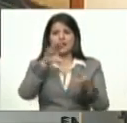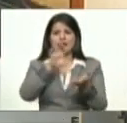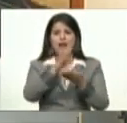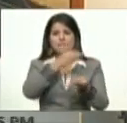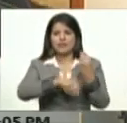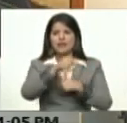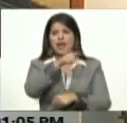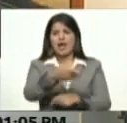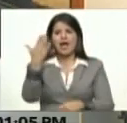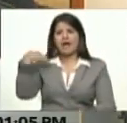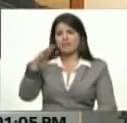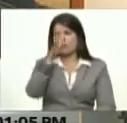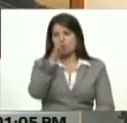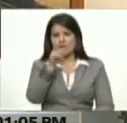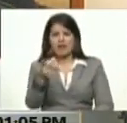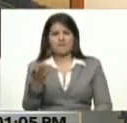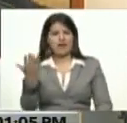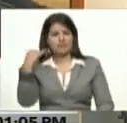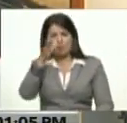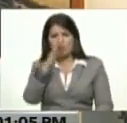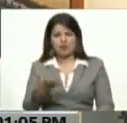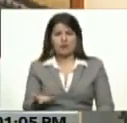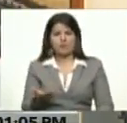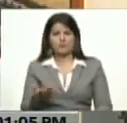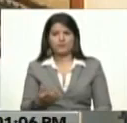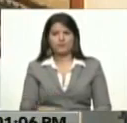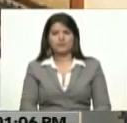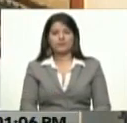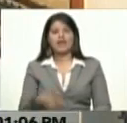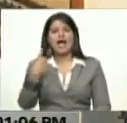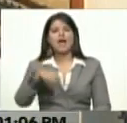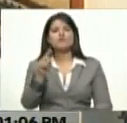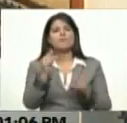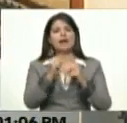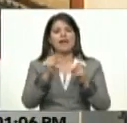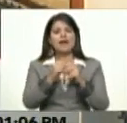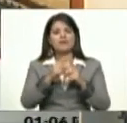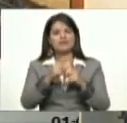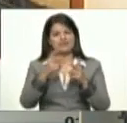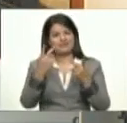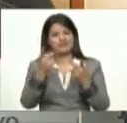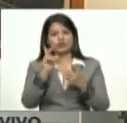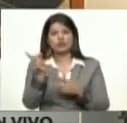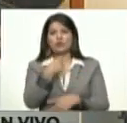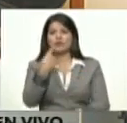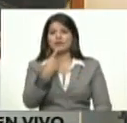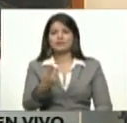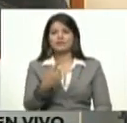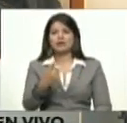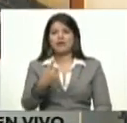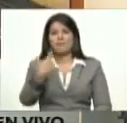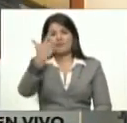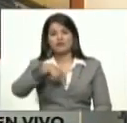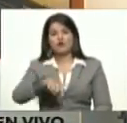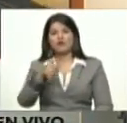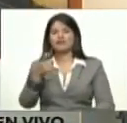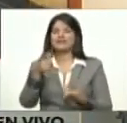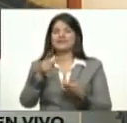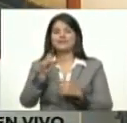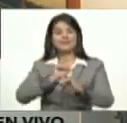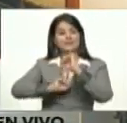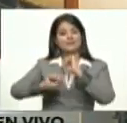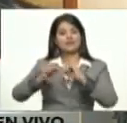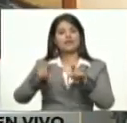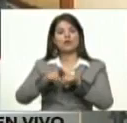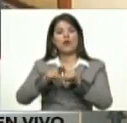que burlaba. Hay un término que se utiliza en el mundo tributario, que es la elusión fiscal, que no